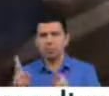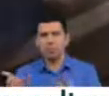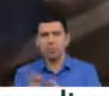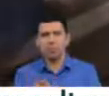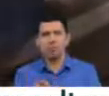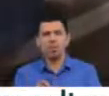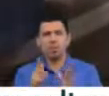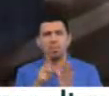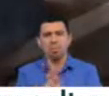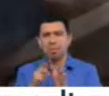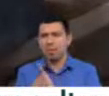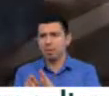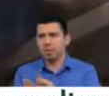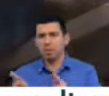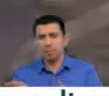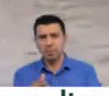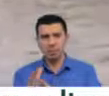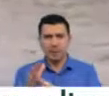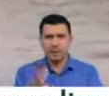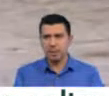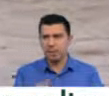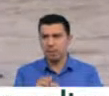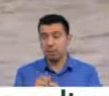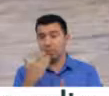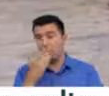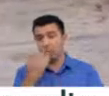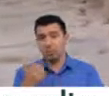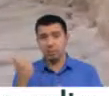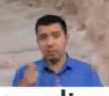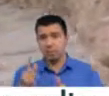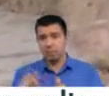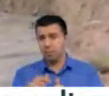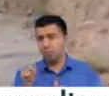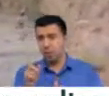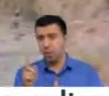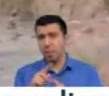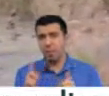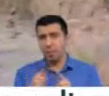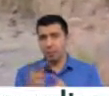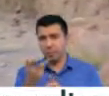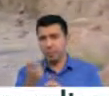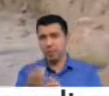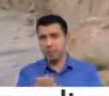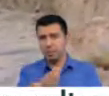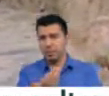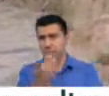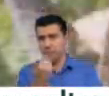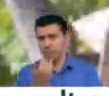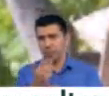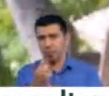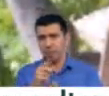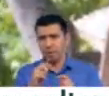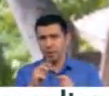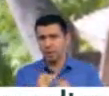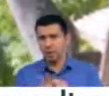a matar gente, a extorsionar, y entonces eso hizo que, mejor dicho, se agravara más la situación.